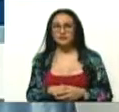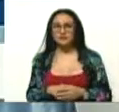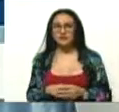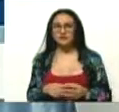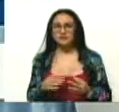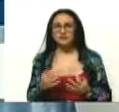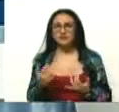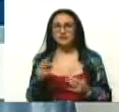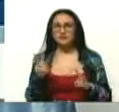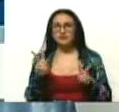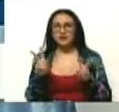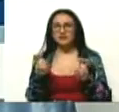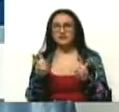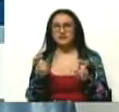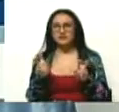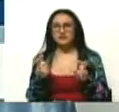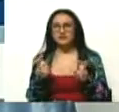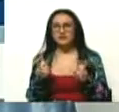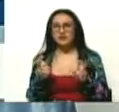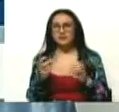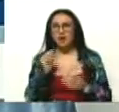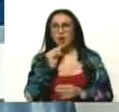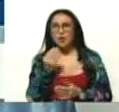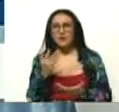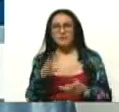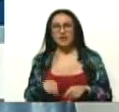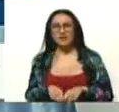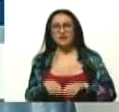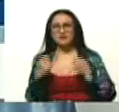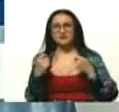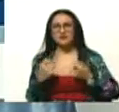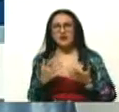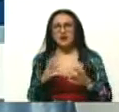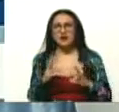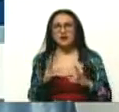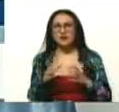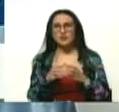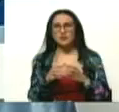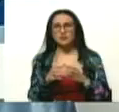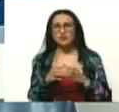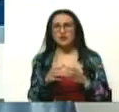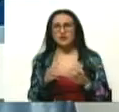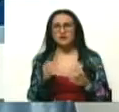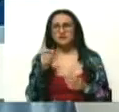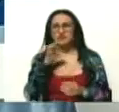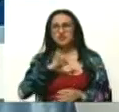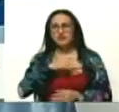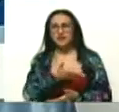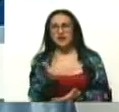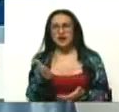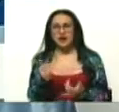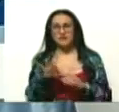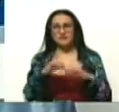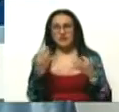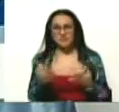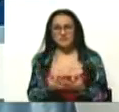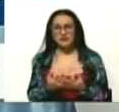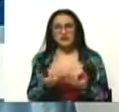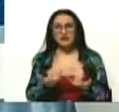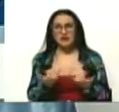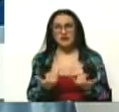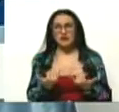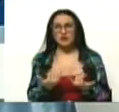desde niños y niñas y jóvenes para acabar con el núcleo de la sociedad y la civilización, que es la familia tal como ha